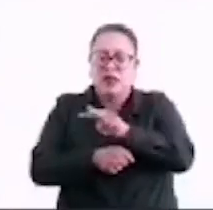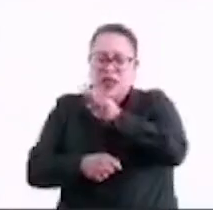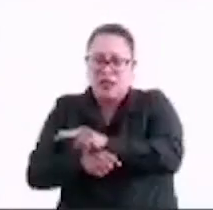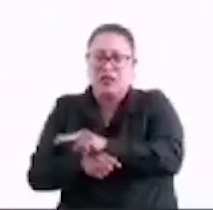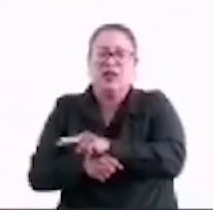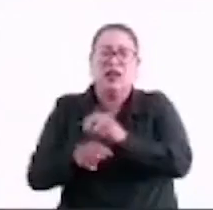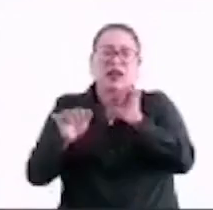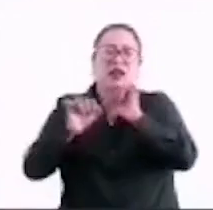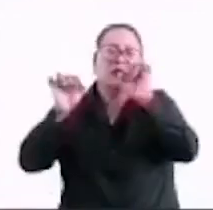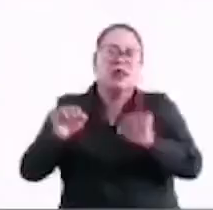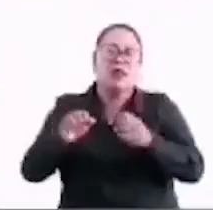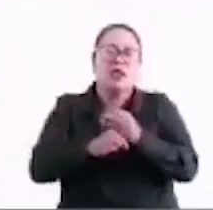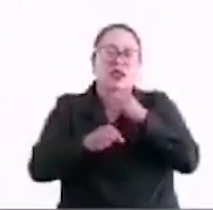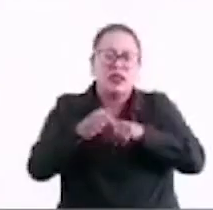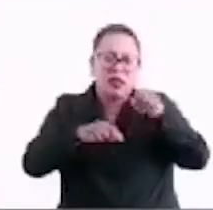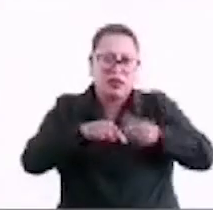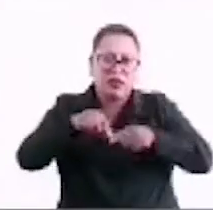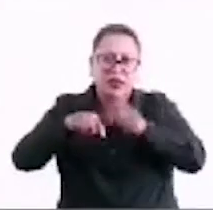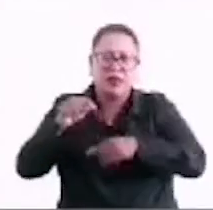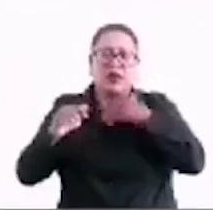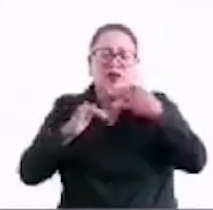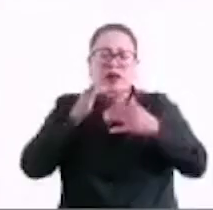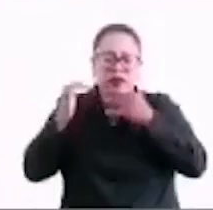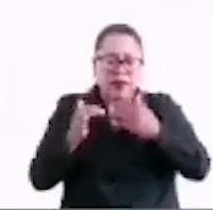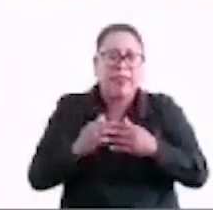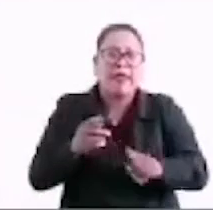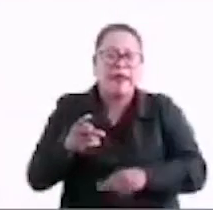Hinojosa. Impagos que provocaron la quiebra de varios